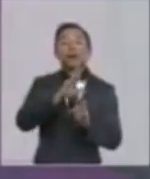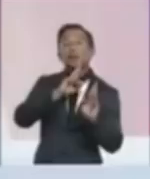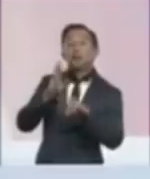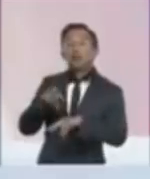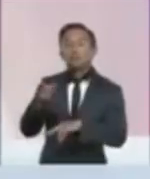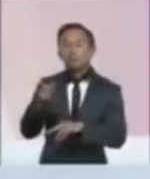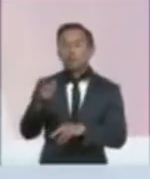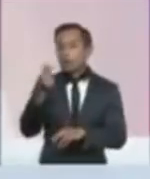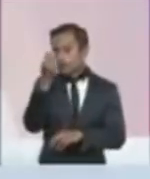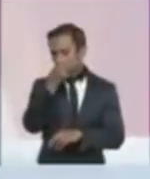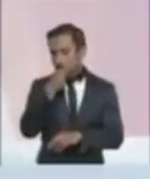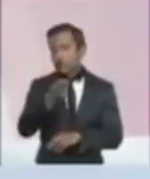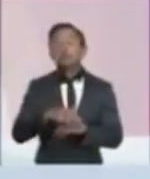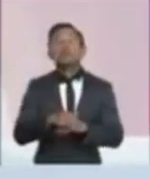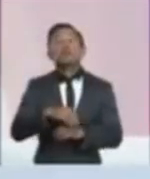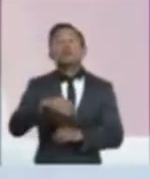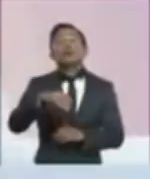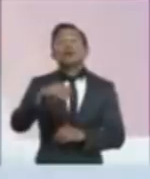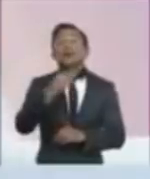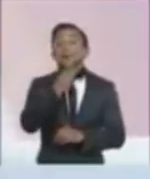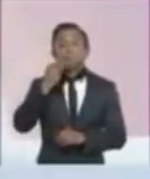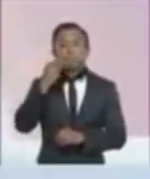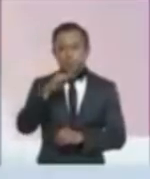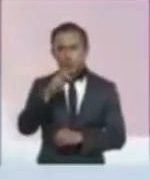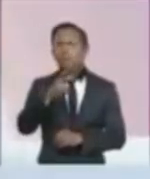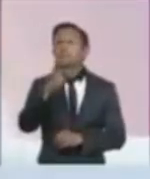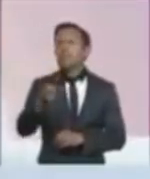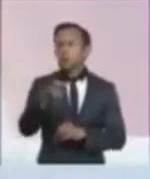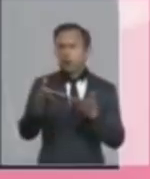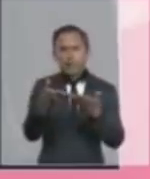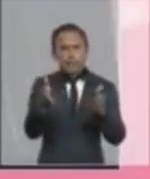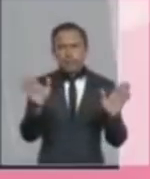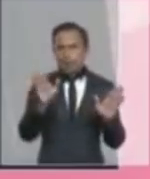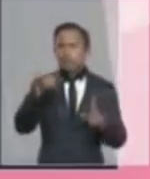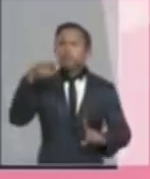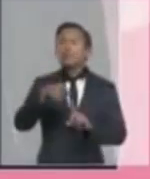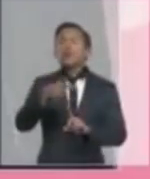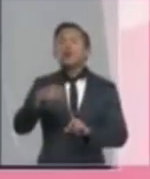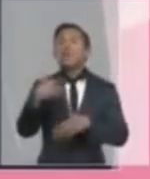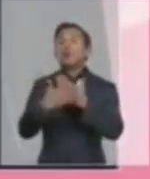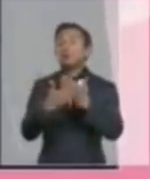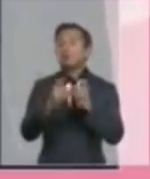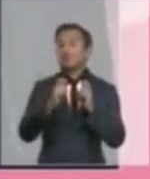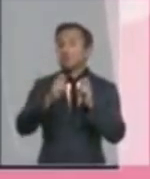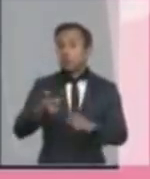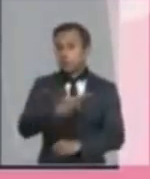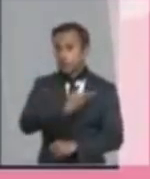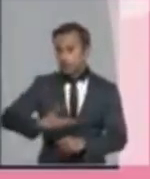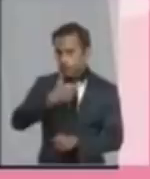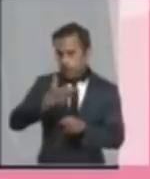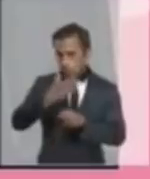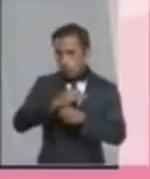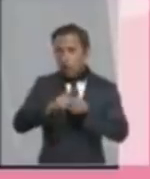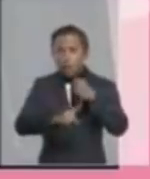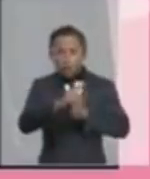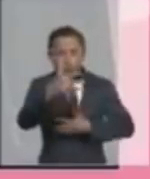José Antonio Meade, la pregunta general es: ¿qué medidas tomará usted como presidente de la República para combatir la violencia y qué